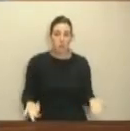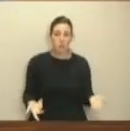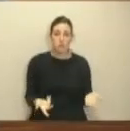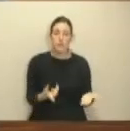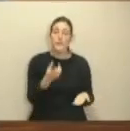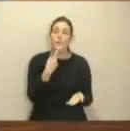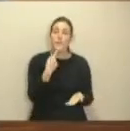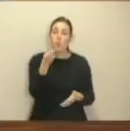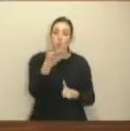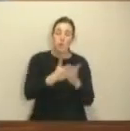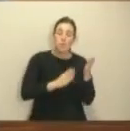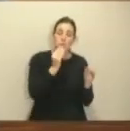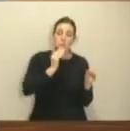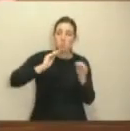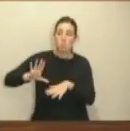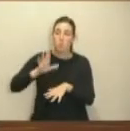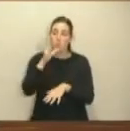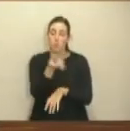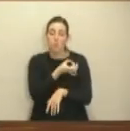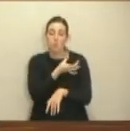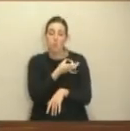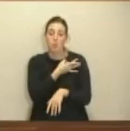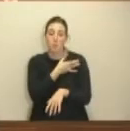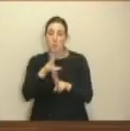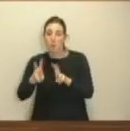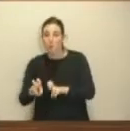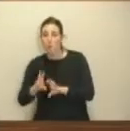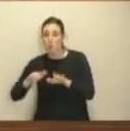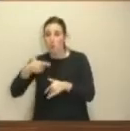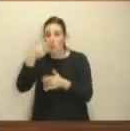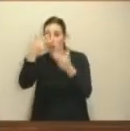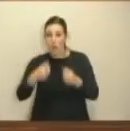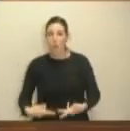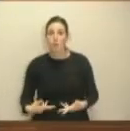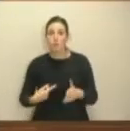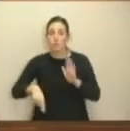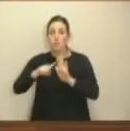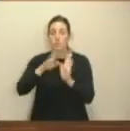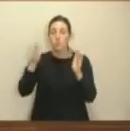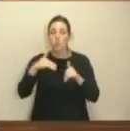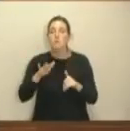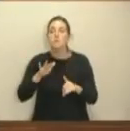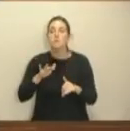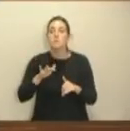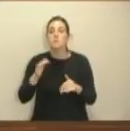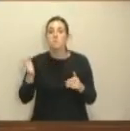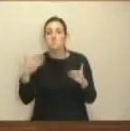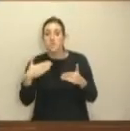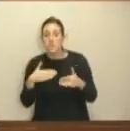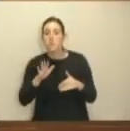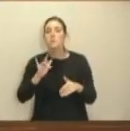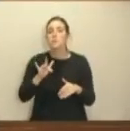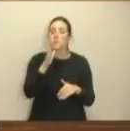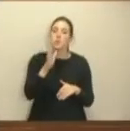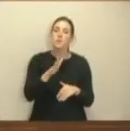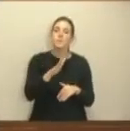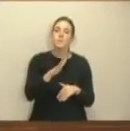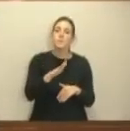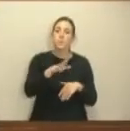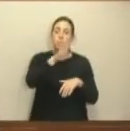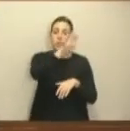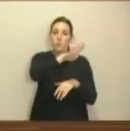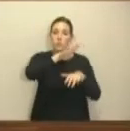como una parte la voy a sustituir por un nuevo endeudamiento y no me computa, no pasa nada. Sí pasa, porque esos 484 millones, que el año que viene serán